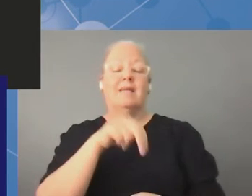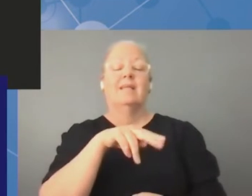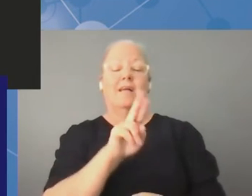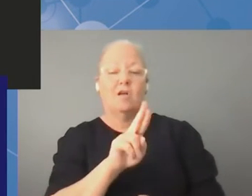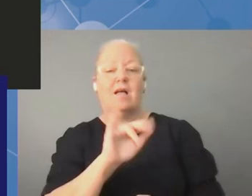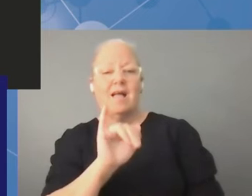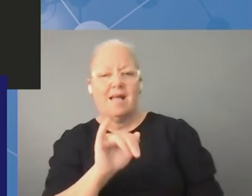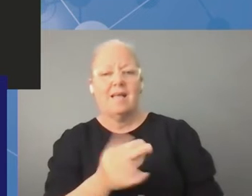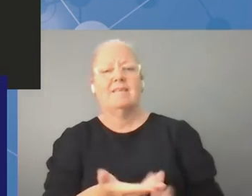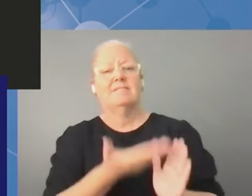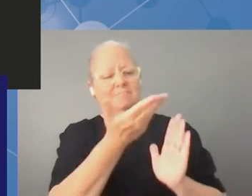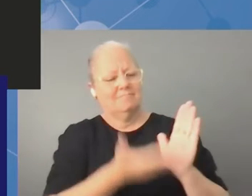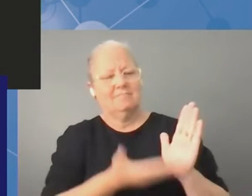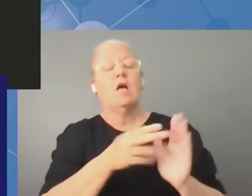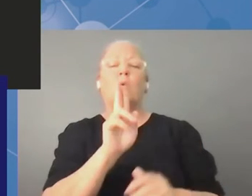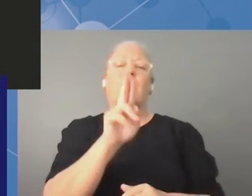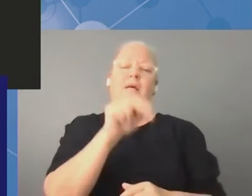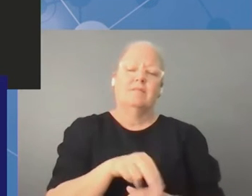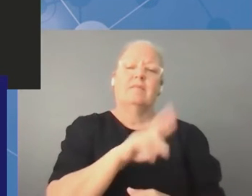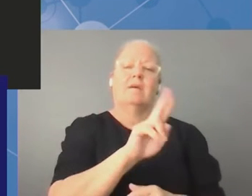de todo el mundo.